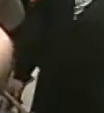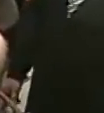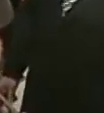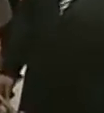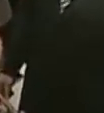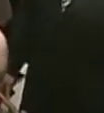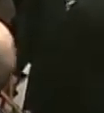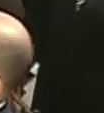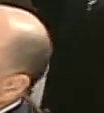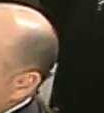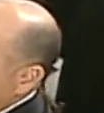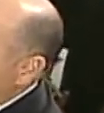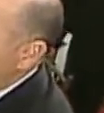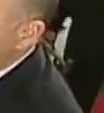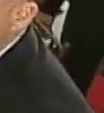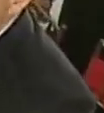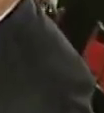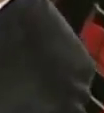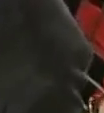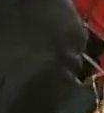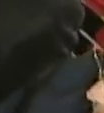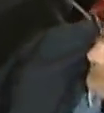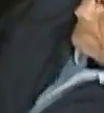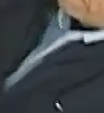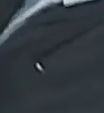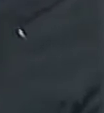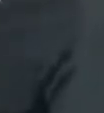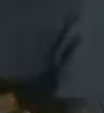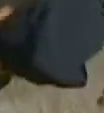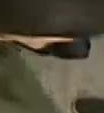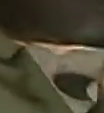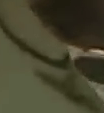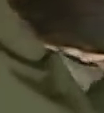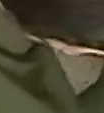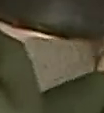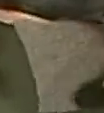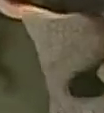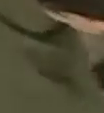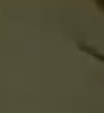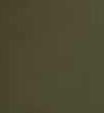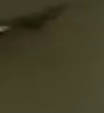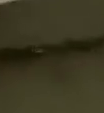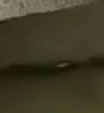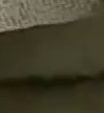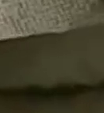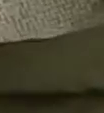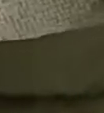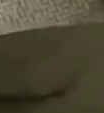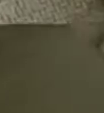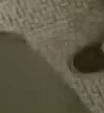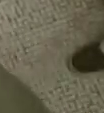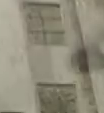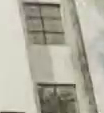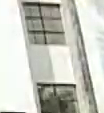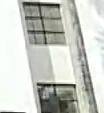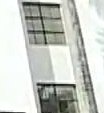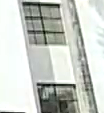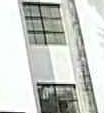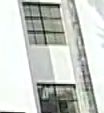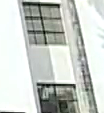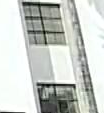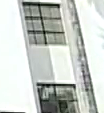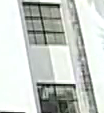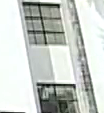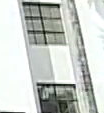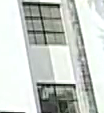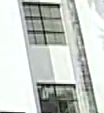jornada democrática que se vivió el 15 de octubre, y entonces crear nuevas metodologías, nuevos planes de trabajo diseñados